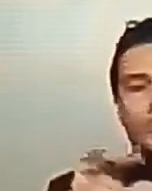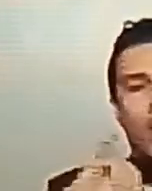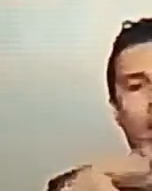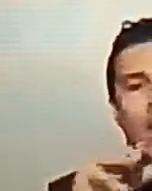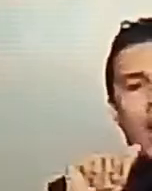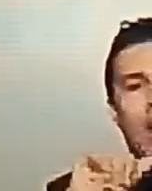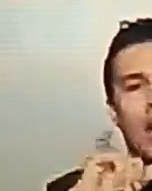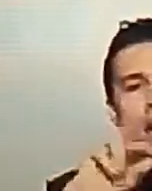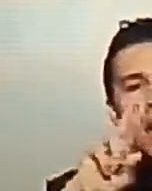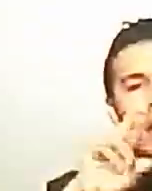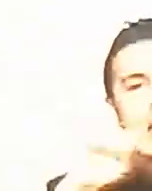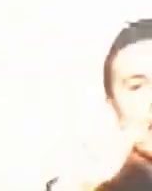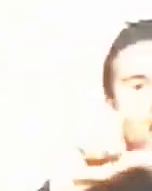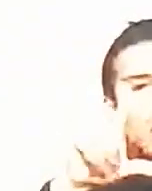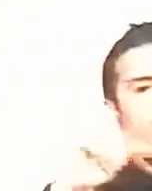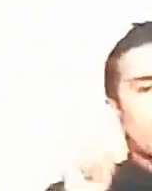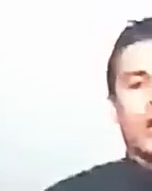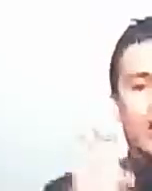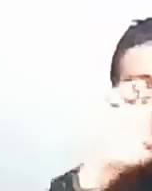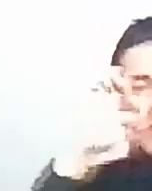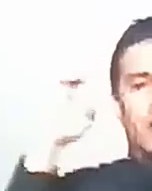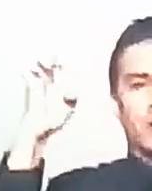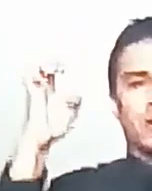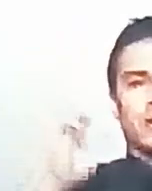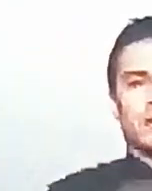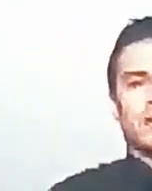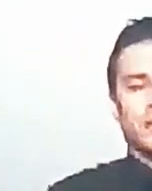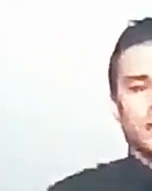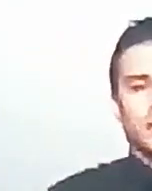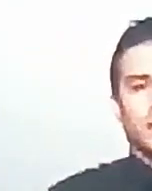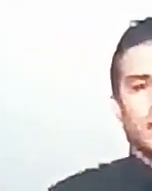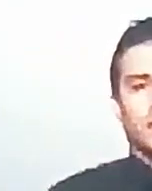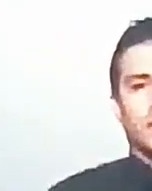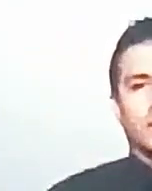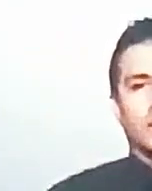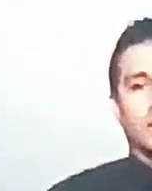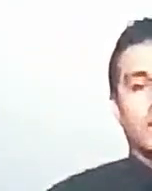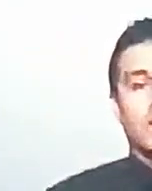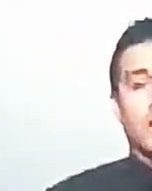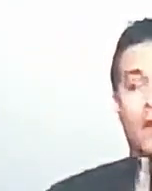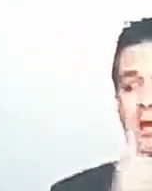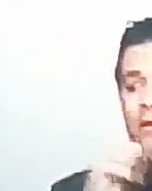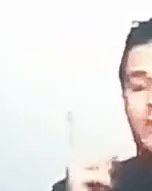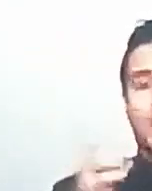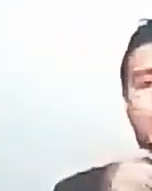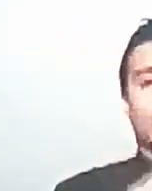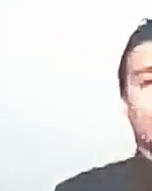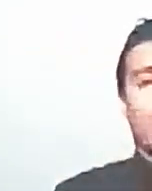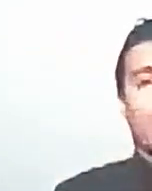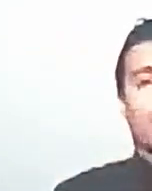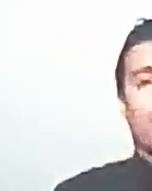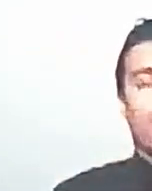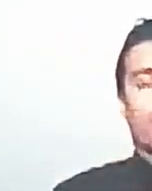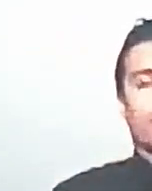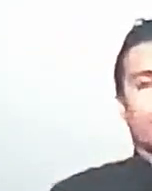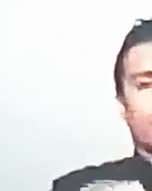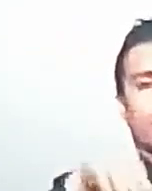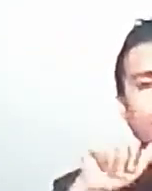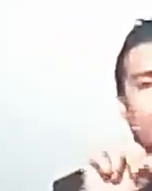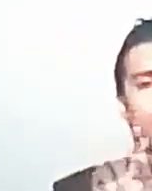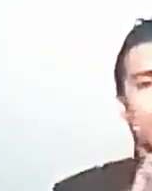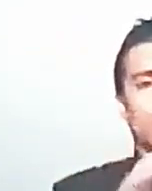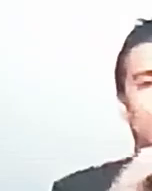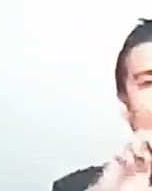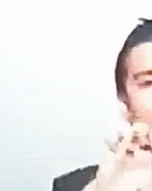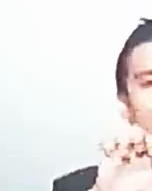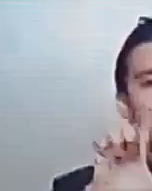tema. Gracias, candidato Cervantes Ordóñez. Le toca el turno a la doctora Marcela Aguiñaga. Corren sus 60 segundos,